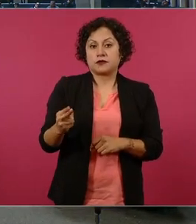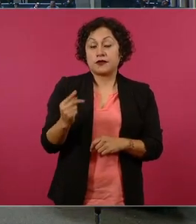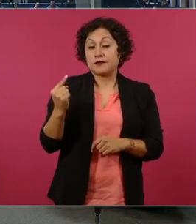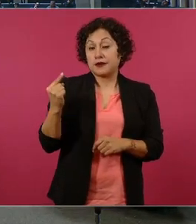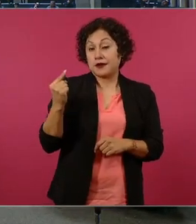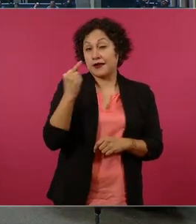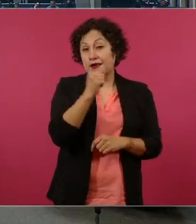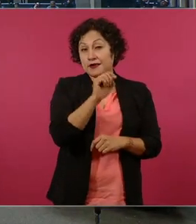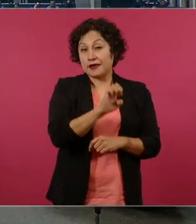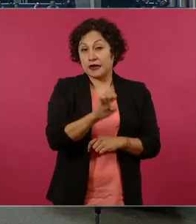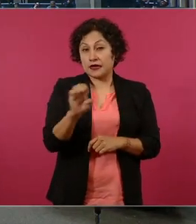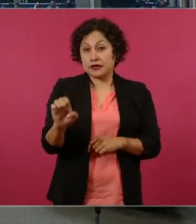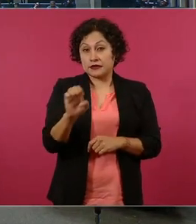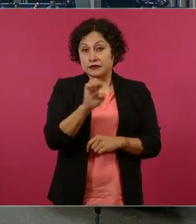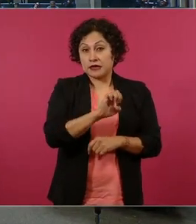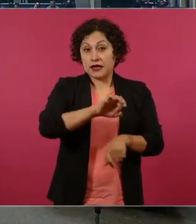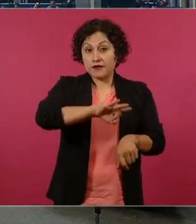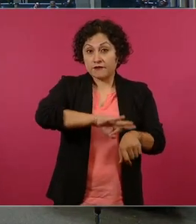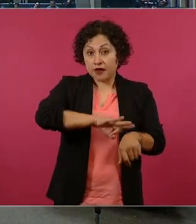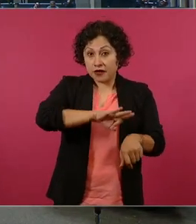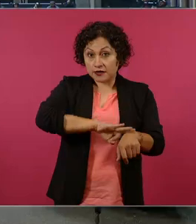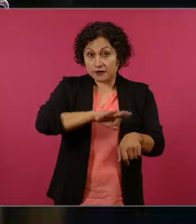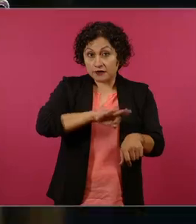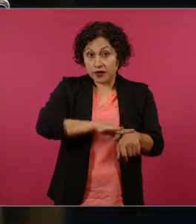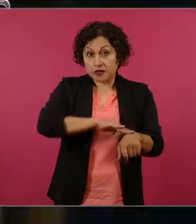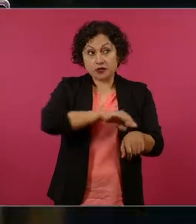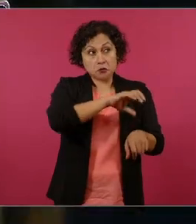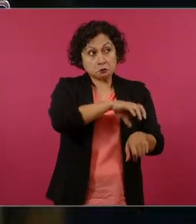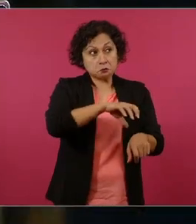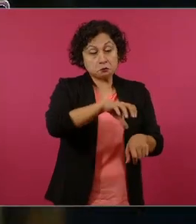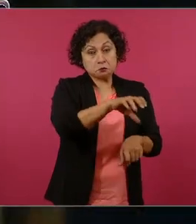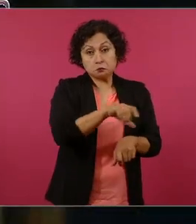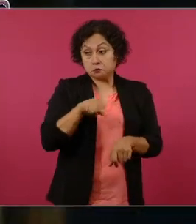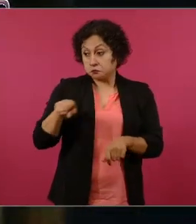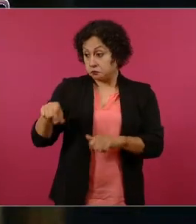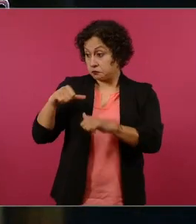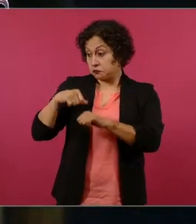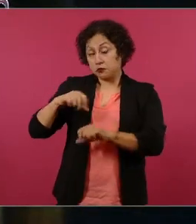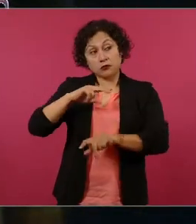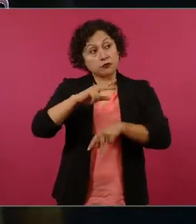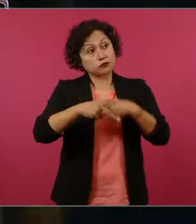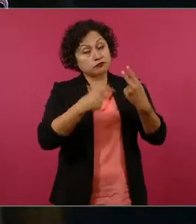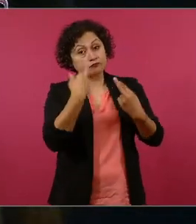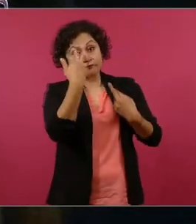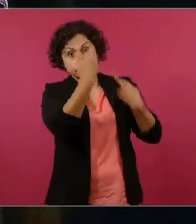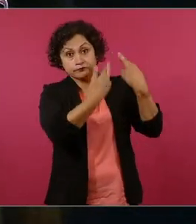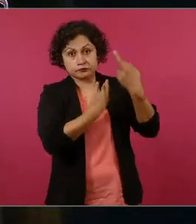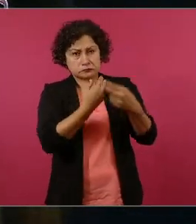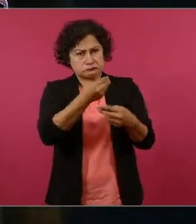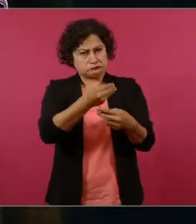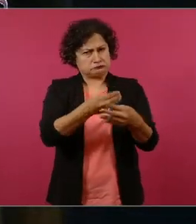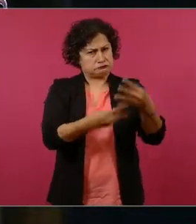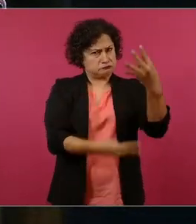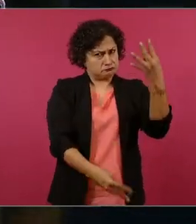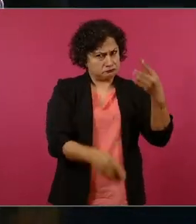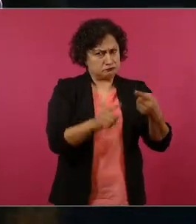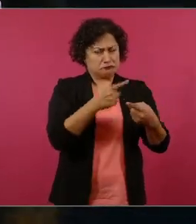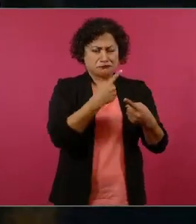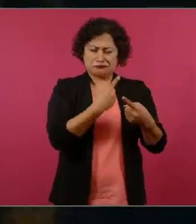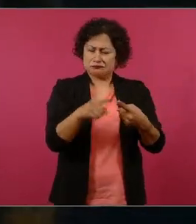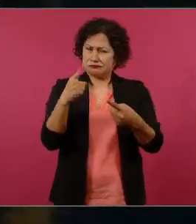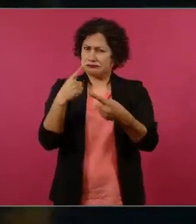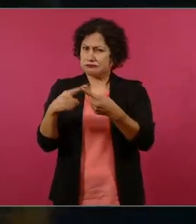Fueron visitadas por esta dependencia entre ellas son varias eh bodegón farmacéutico botica del